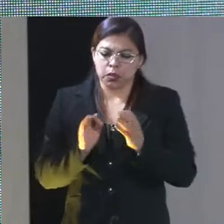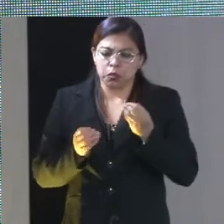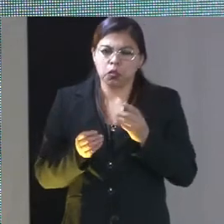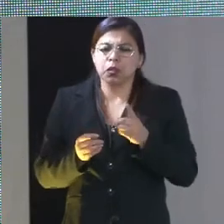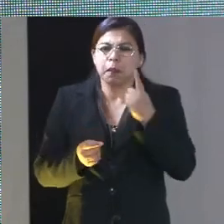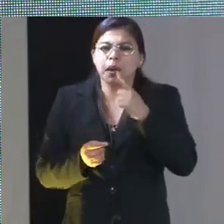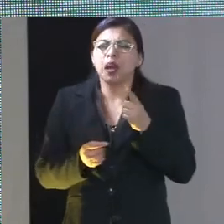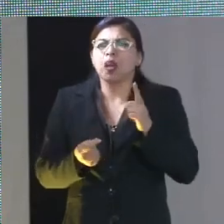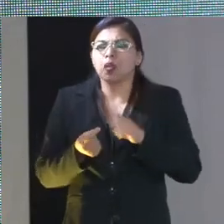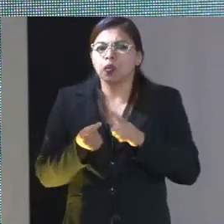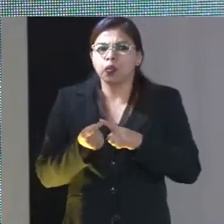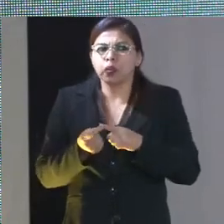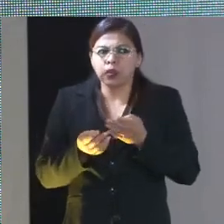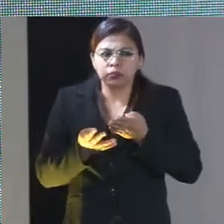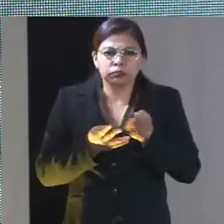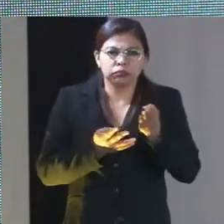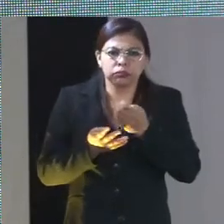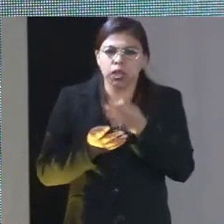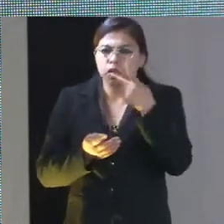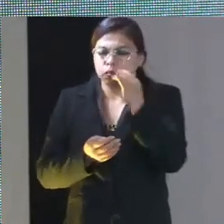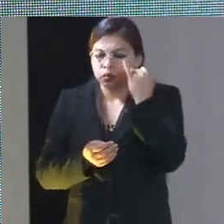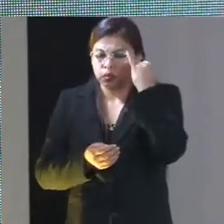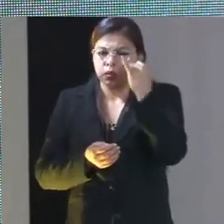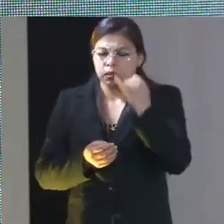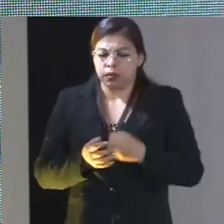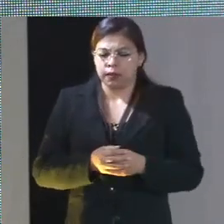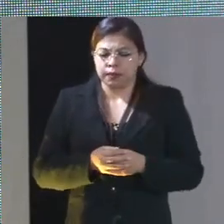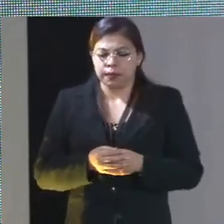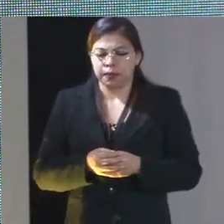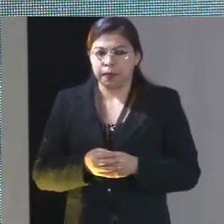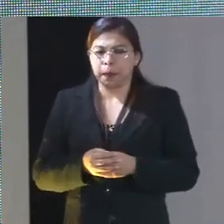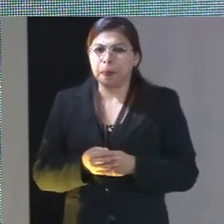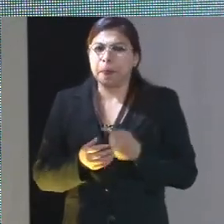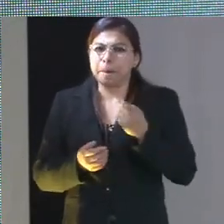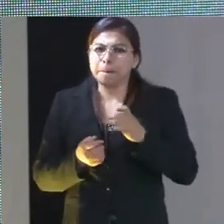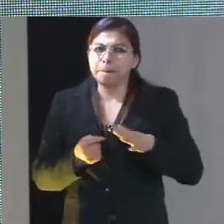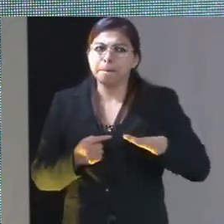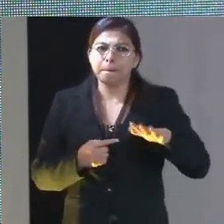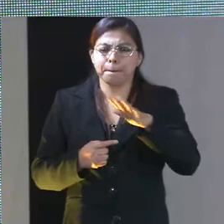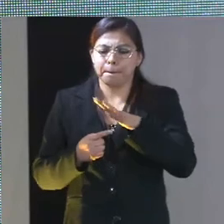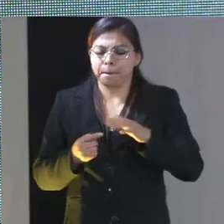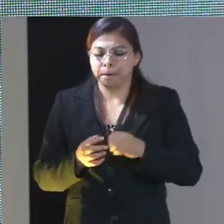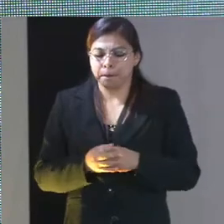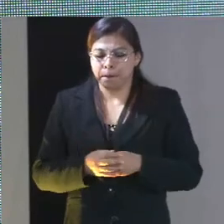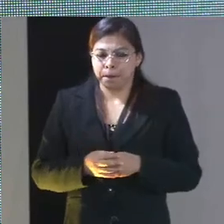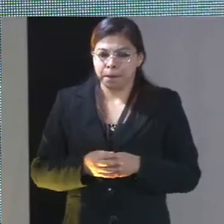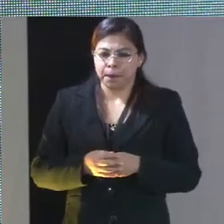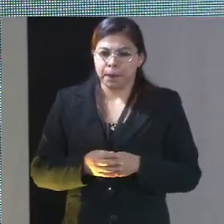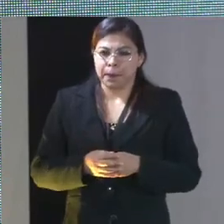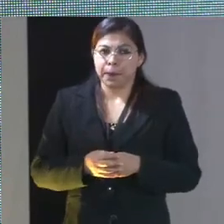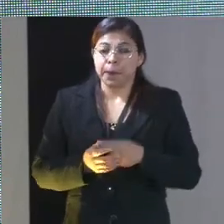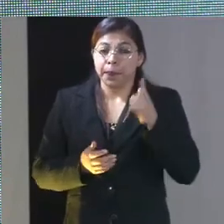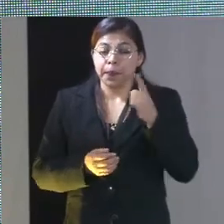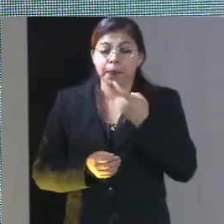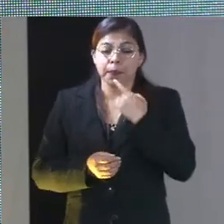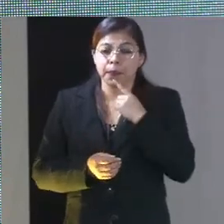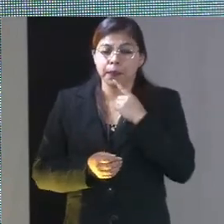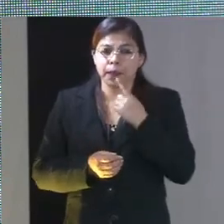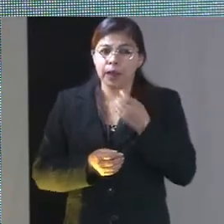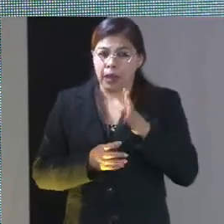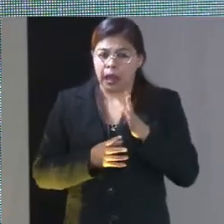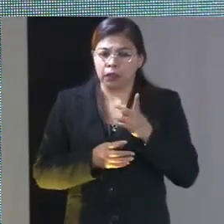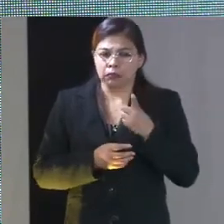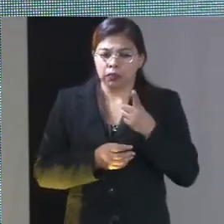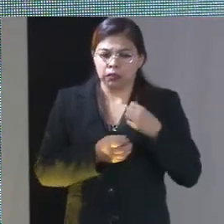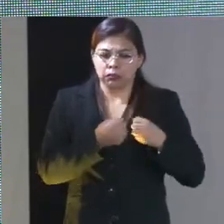para dónde soplen los vientos ideológicos. El debate en torno a la carta que el observador ya hace muchos